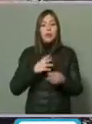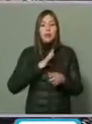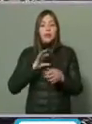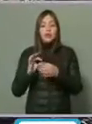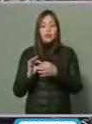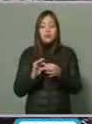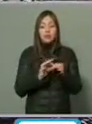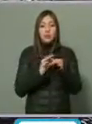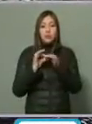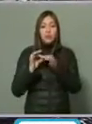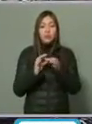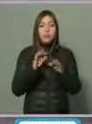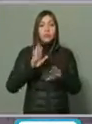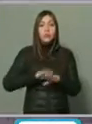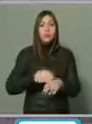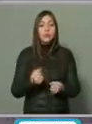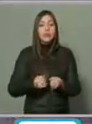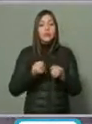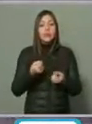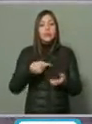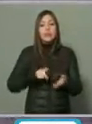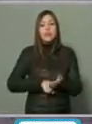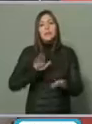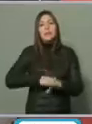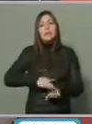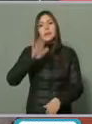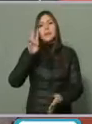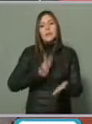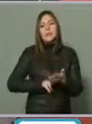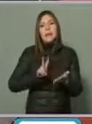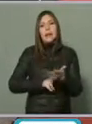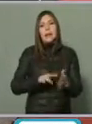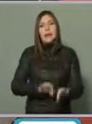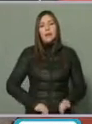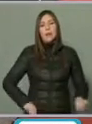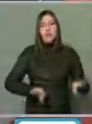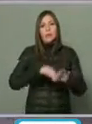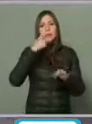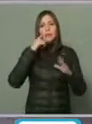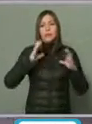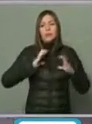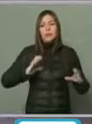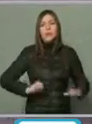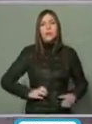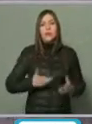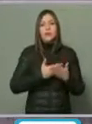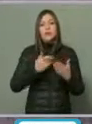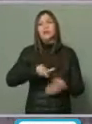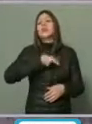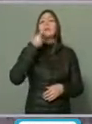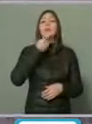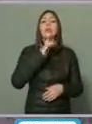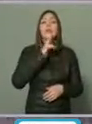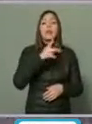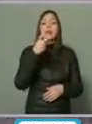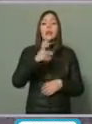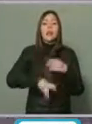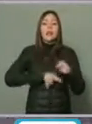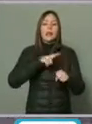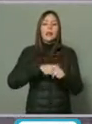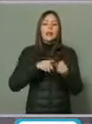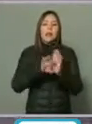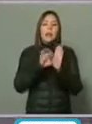en mejor proporción, tiene más valor biológico. Y estas, para contestar a tu pregunta, son las de origen animal. Es